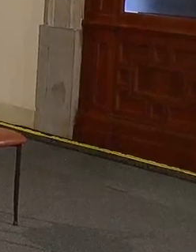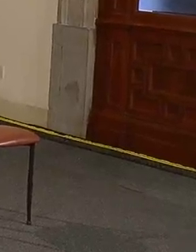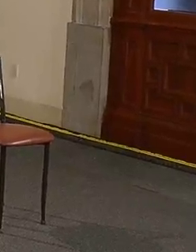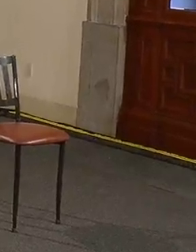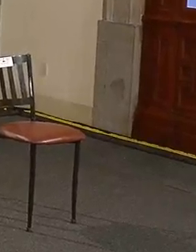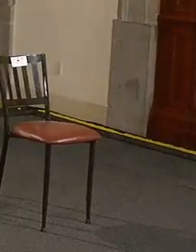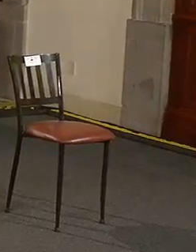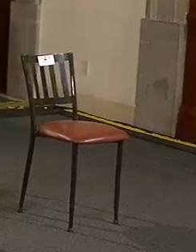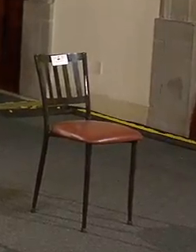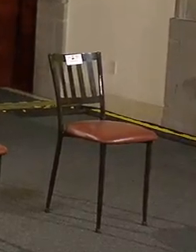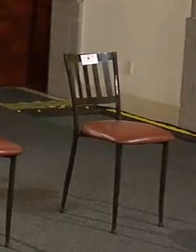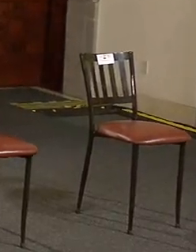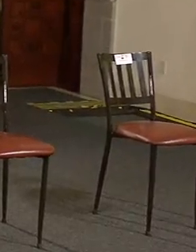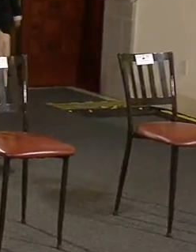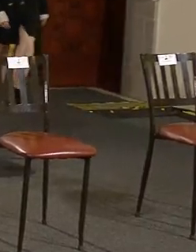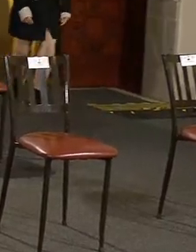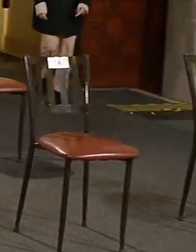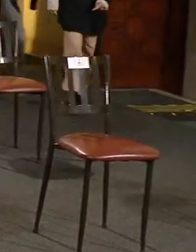Buenos días.